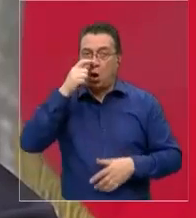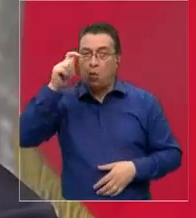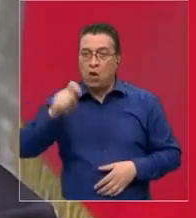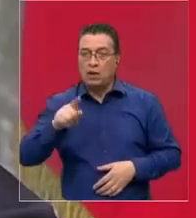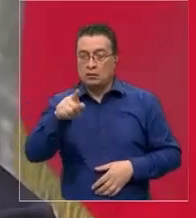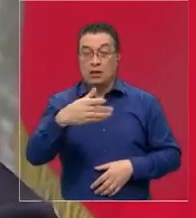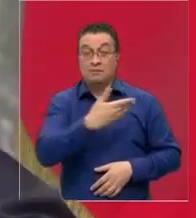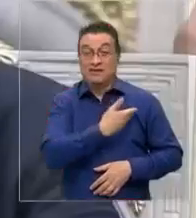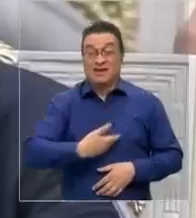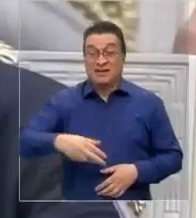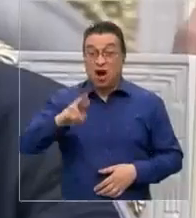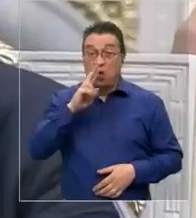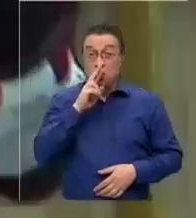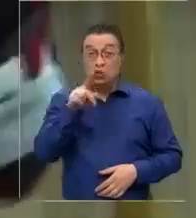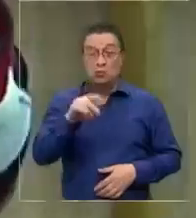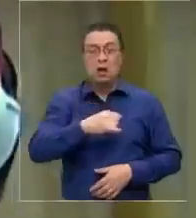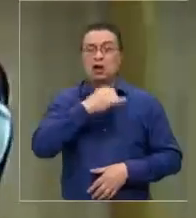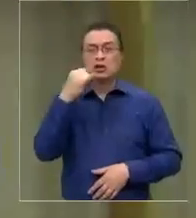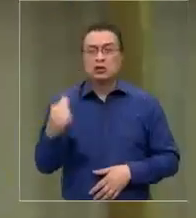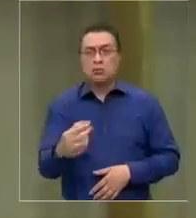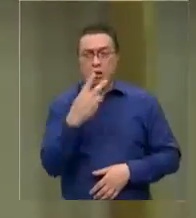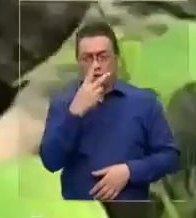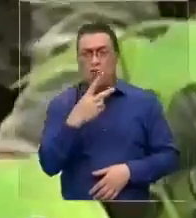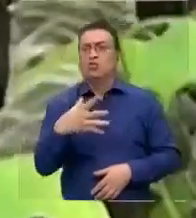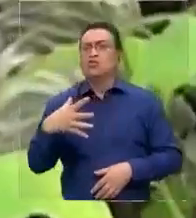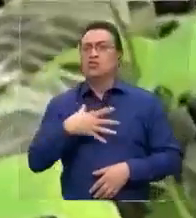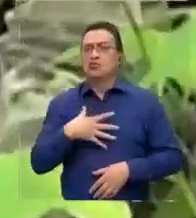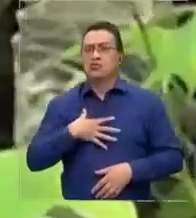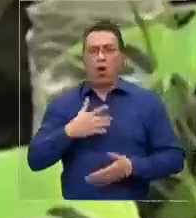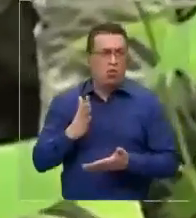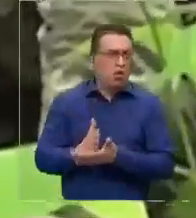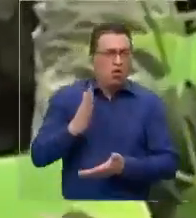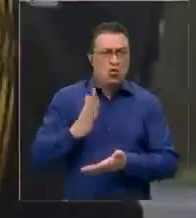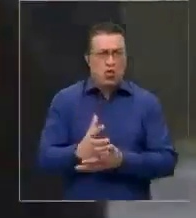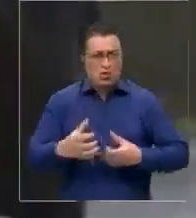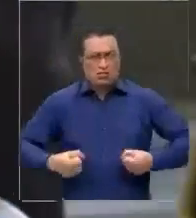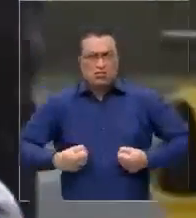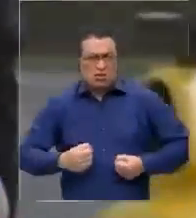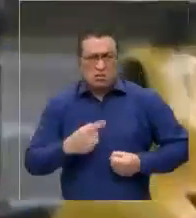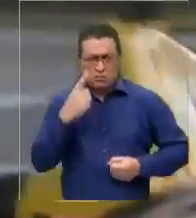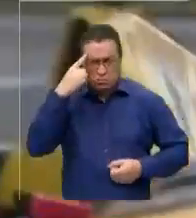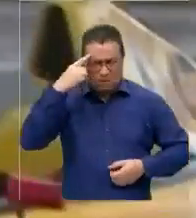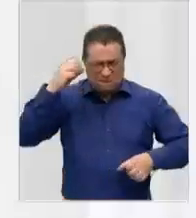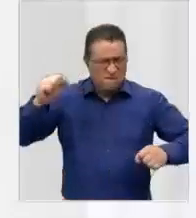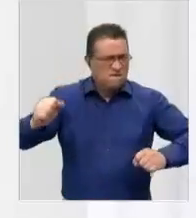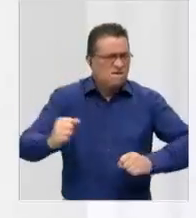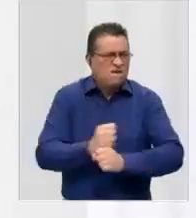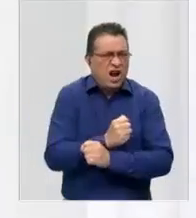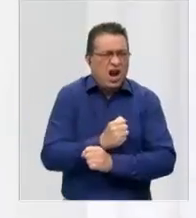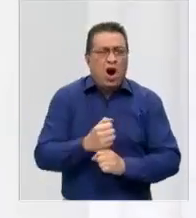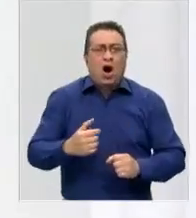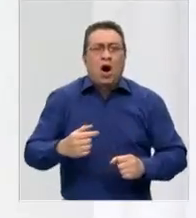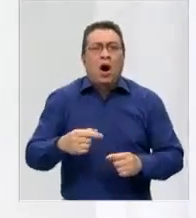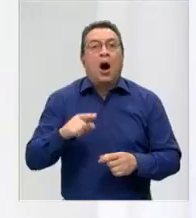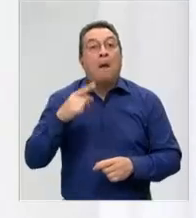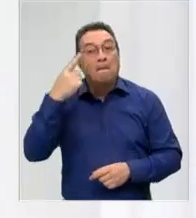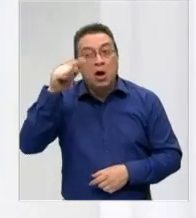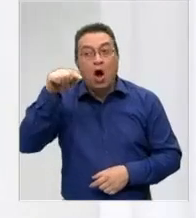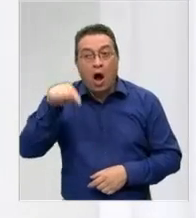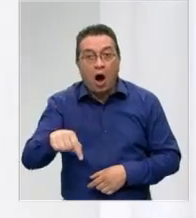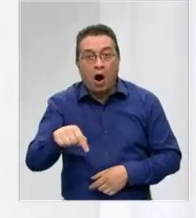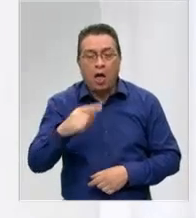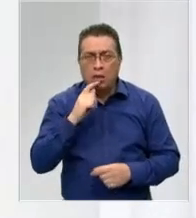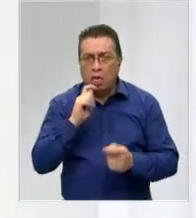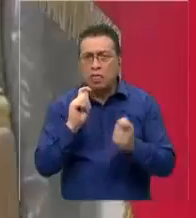El mandatario siempre había sido valorado y temido por su temperamento frío y calculador. Sin embargo, ahora estaría mostrando